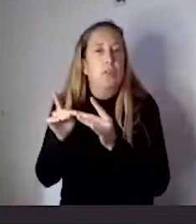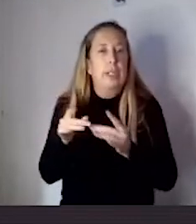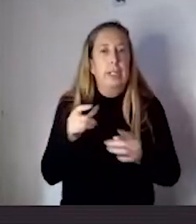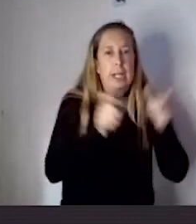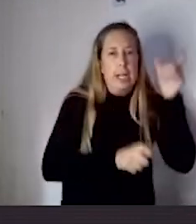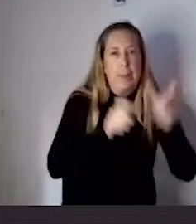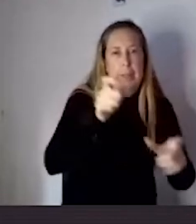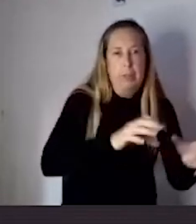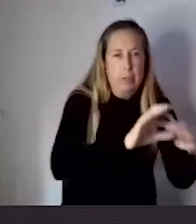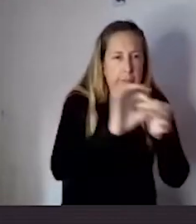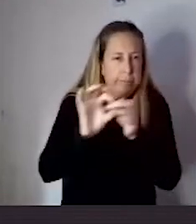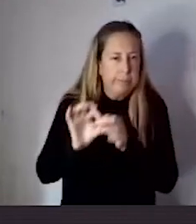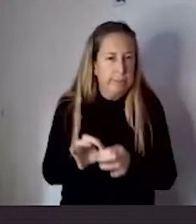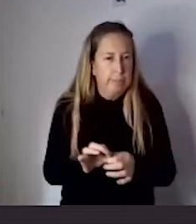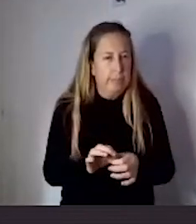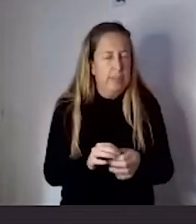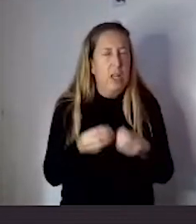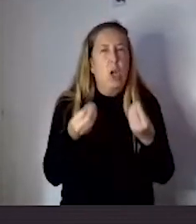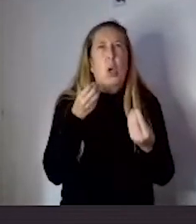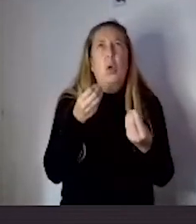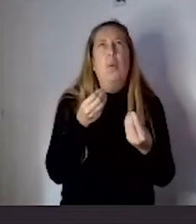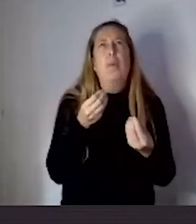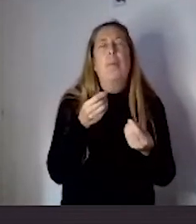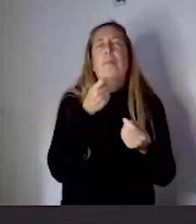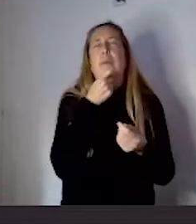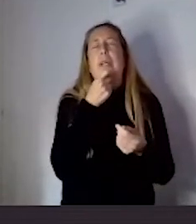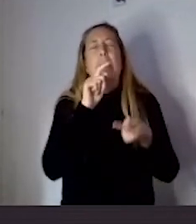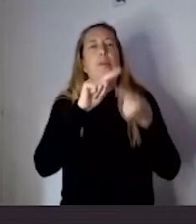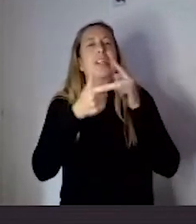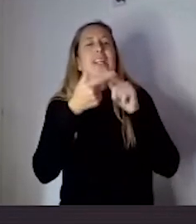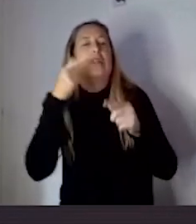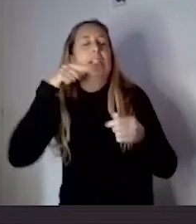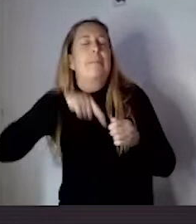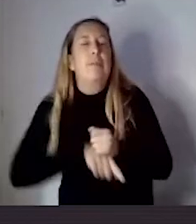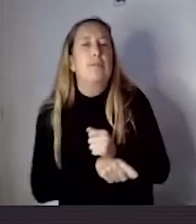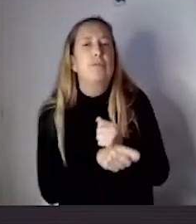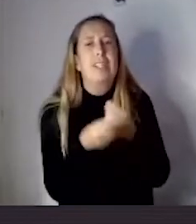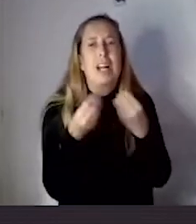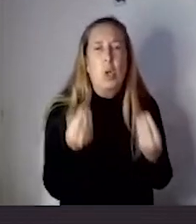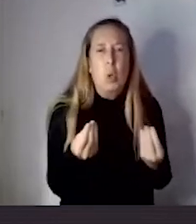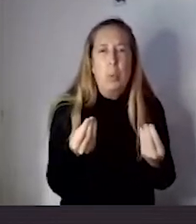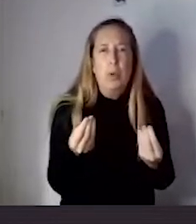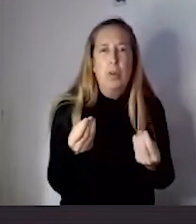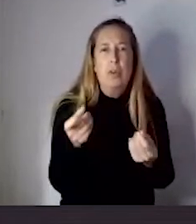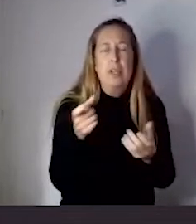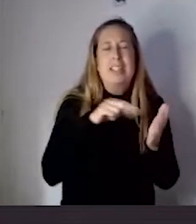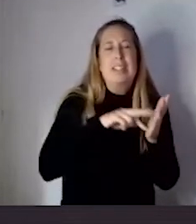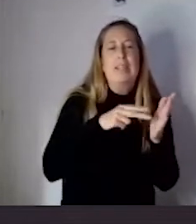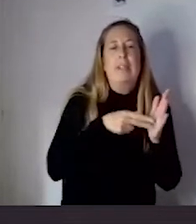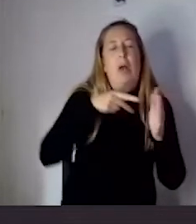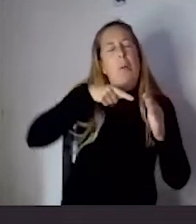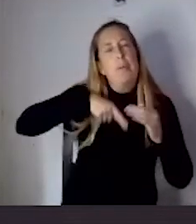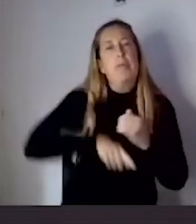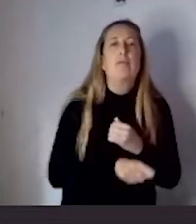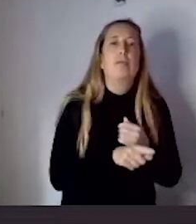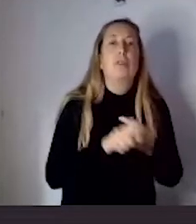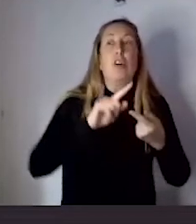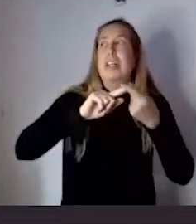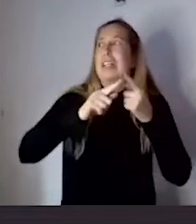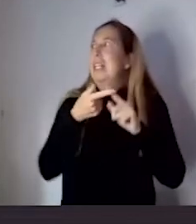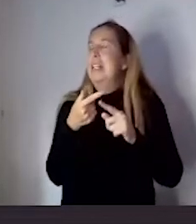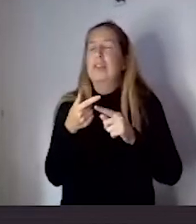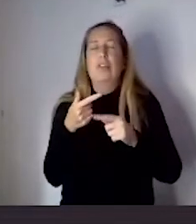relaciones más profundas significado más profundo relaciones que nos ayudan a crecer y